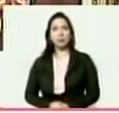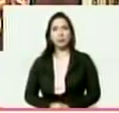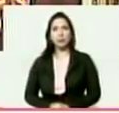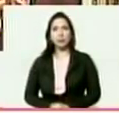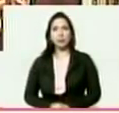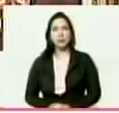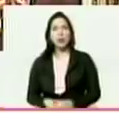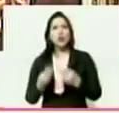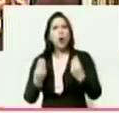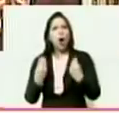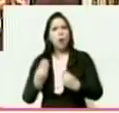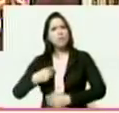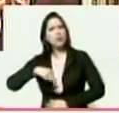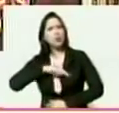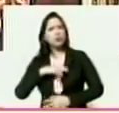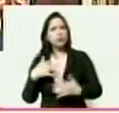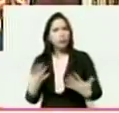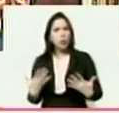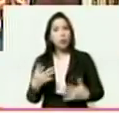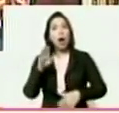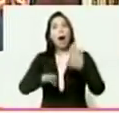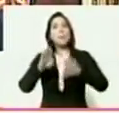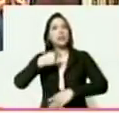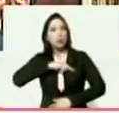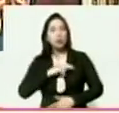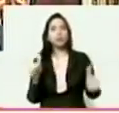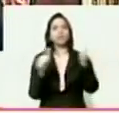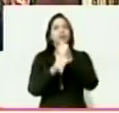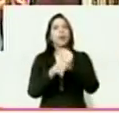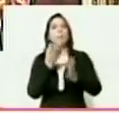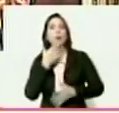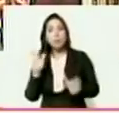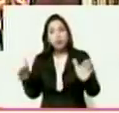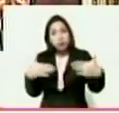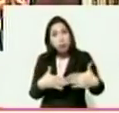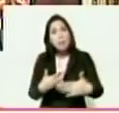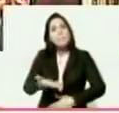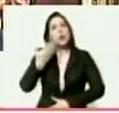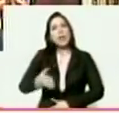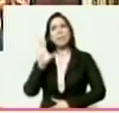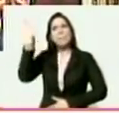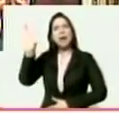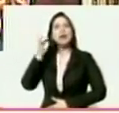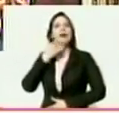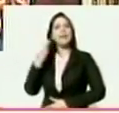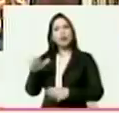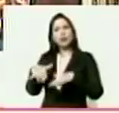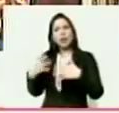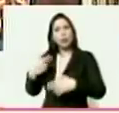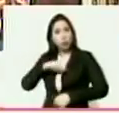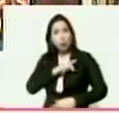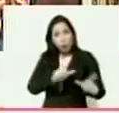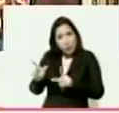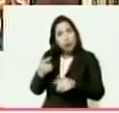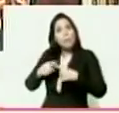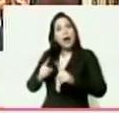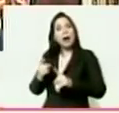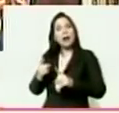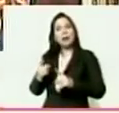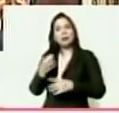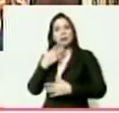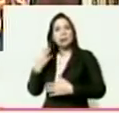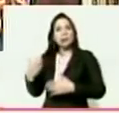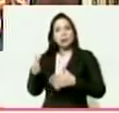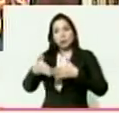Y cómo nosotros, bueno, a veces conseguimos un lote importante en un país y cuando ya estamos listos para montarla en